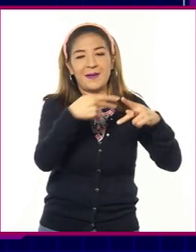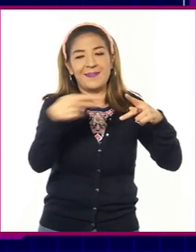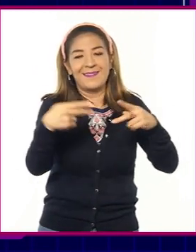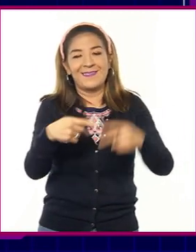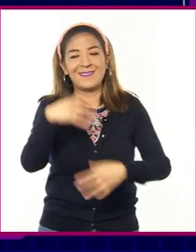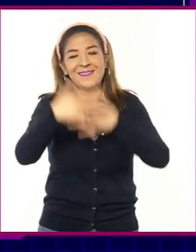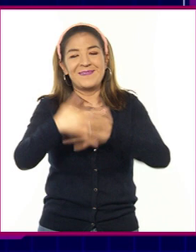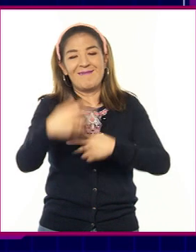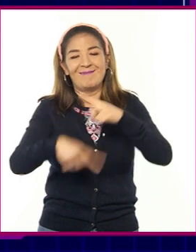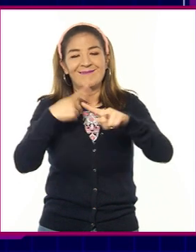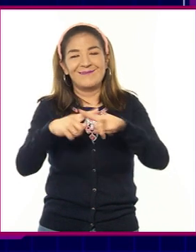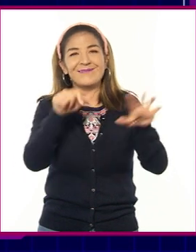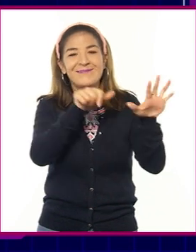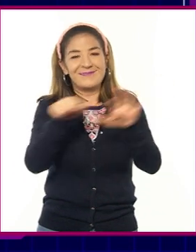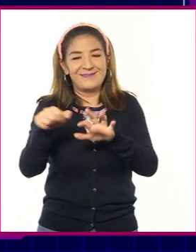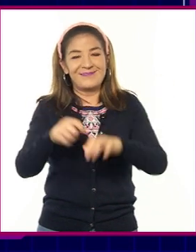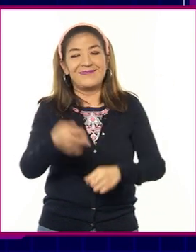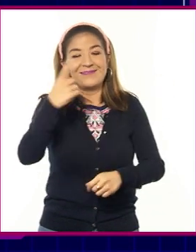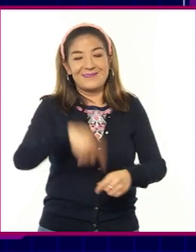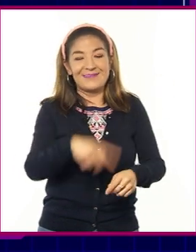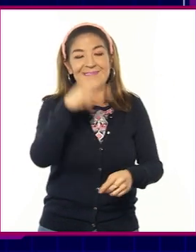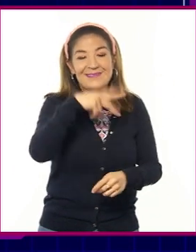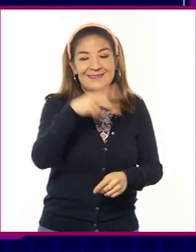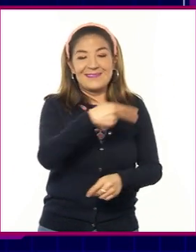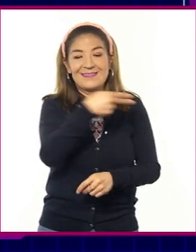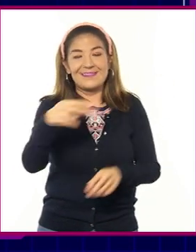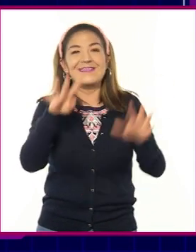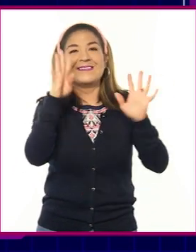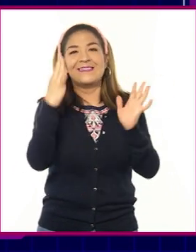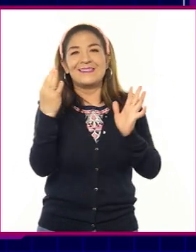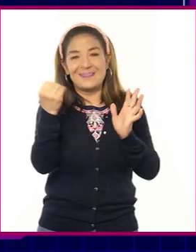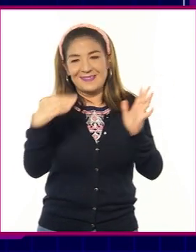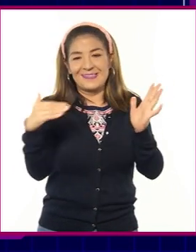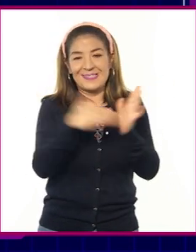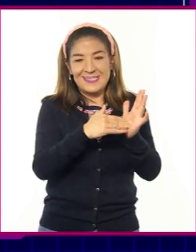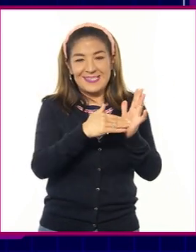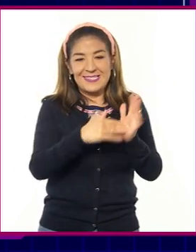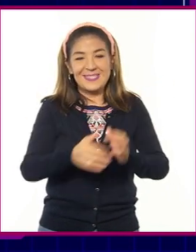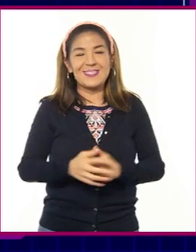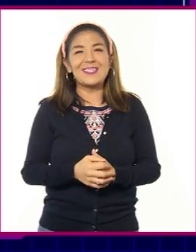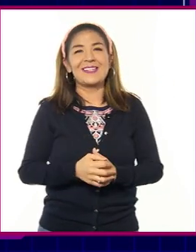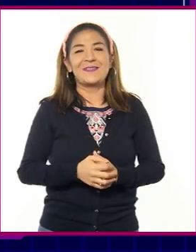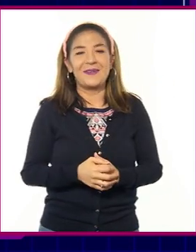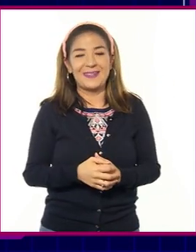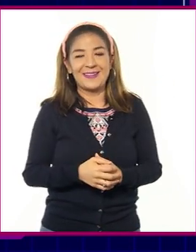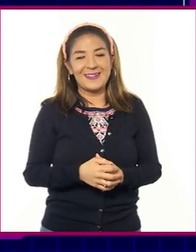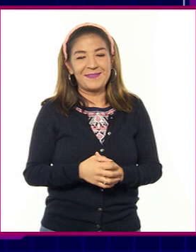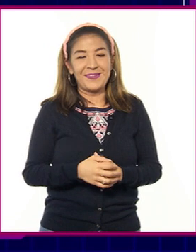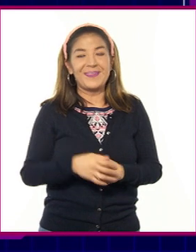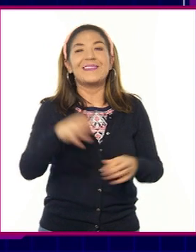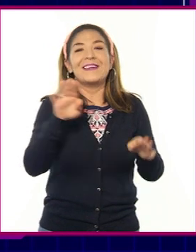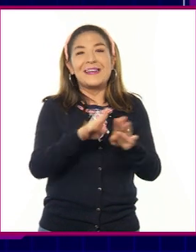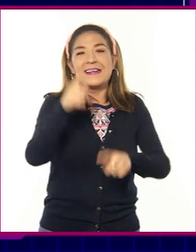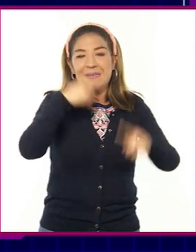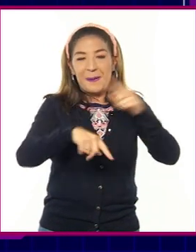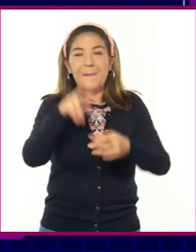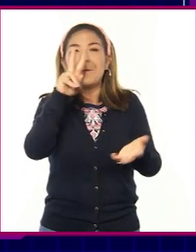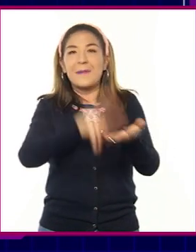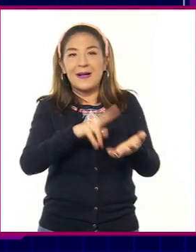producto 9000, que será el valor de la constante en este caso. De la fórmula de la constante K